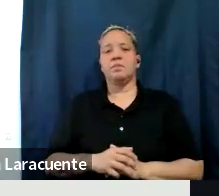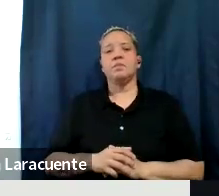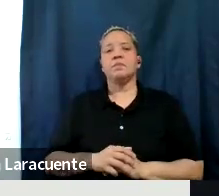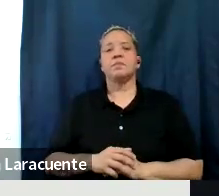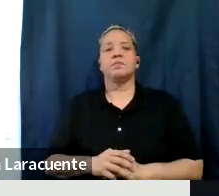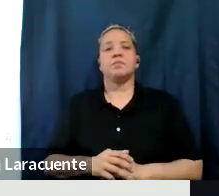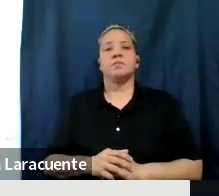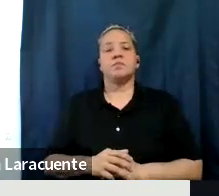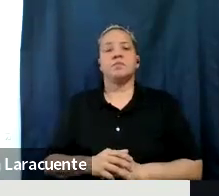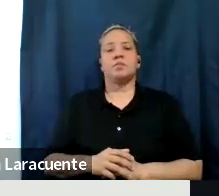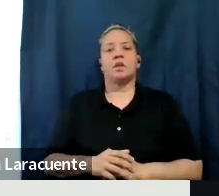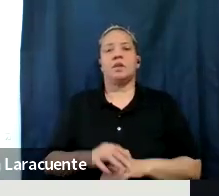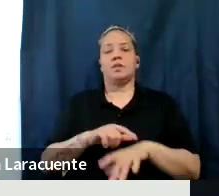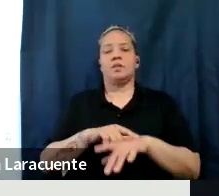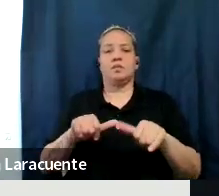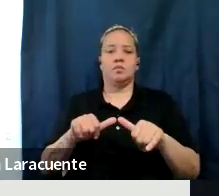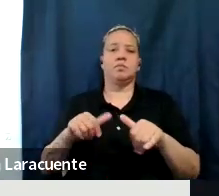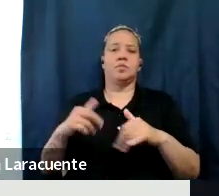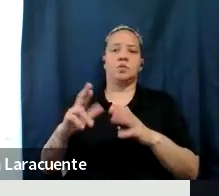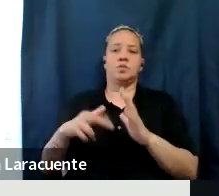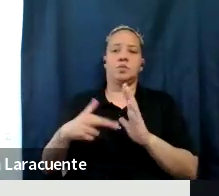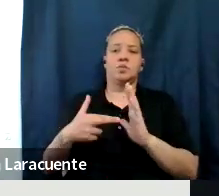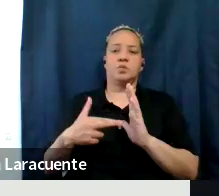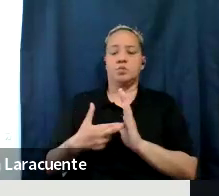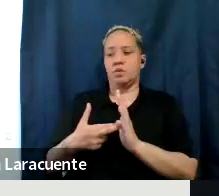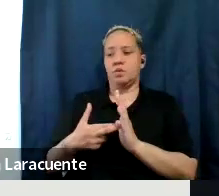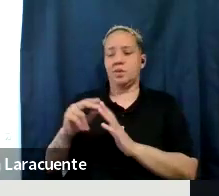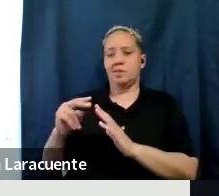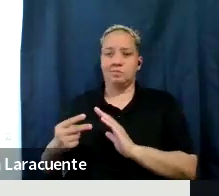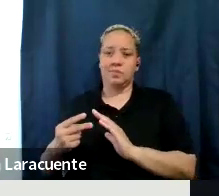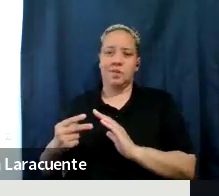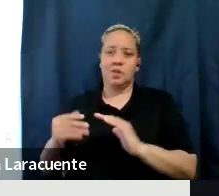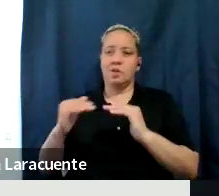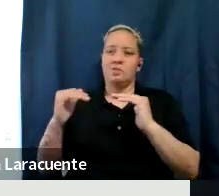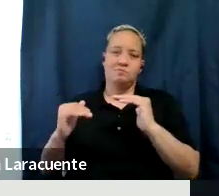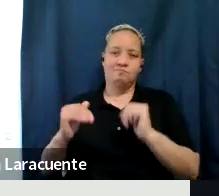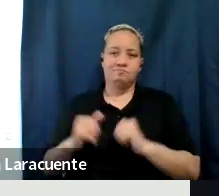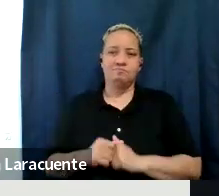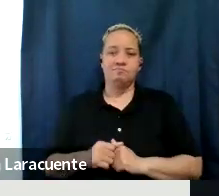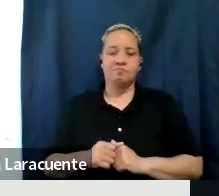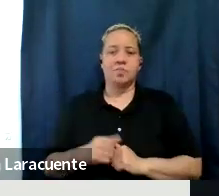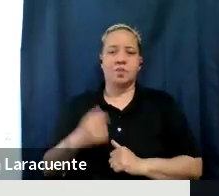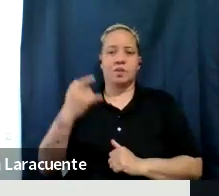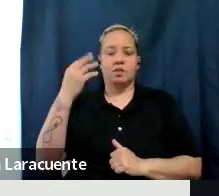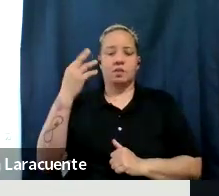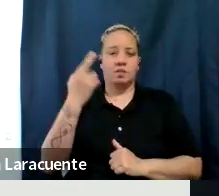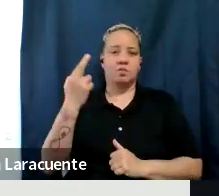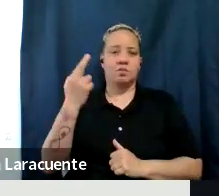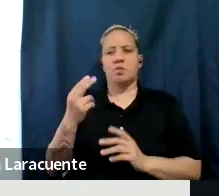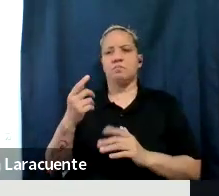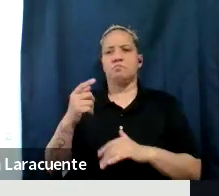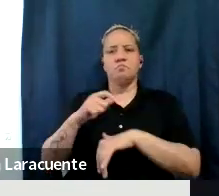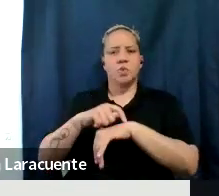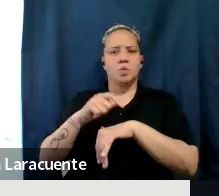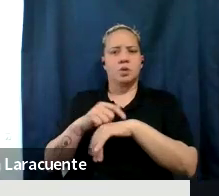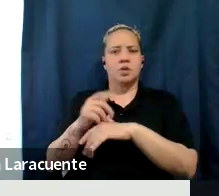digamos, su papel quedaba en un segundo plano, ¿no? Injustamente digo. Por eso quiero dedicarle unos minutos también a